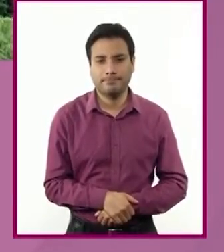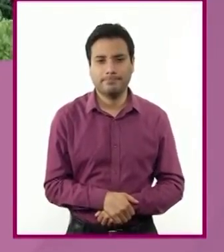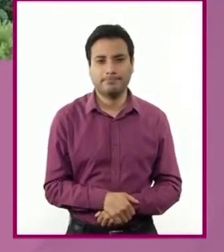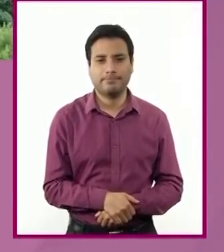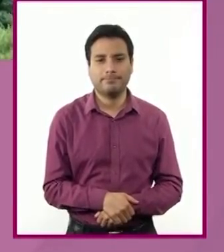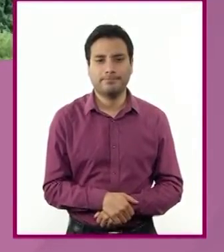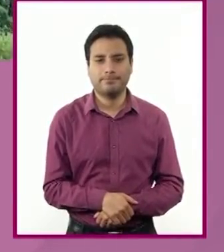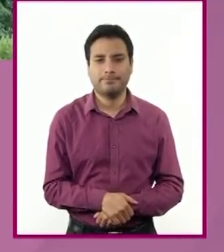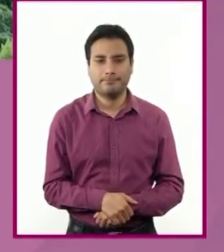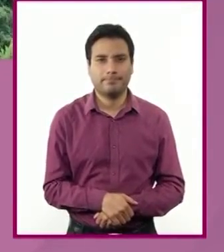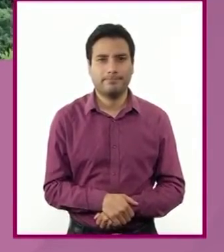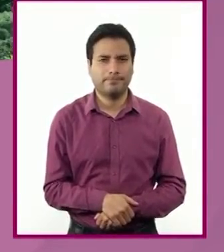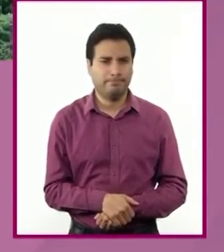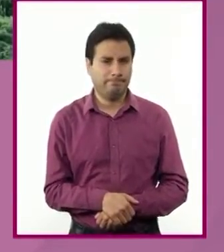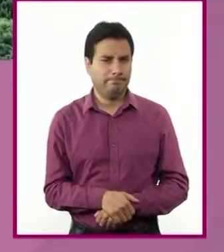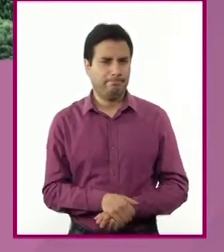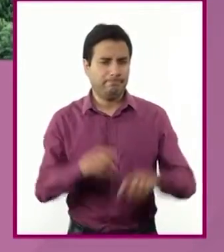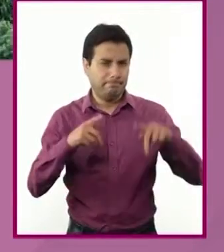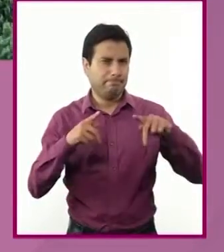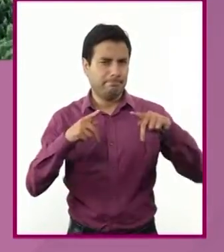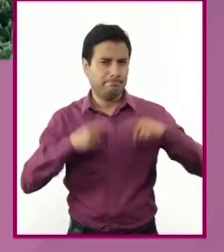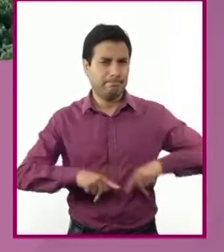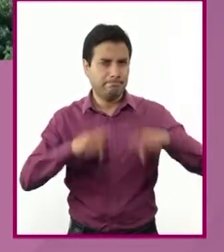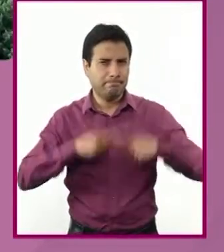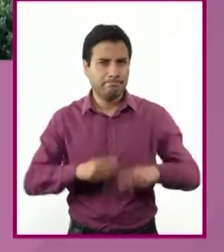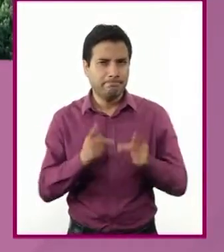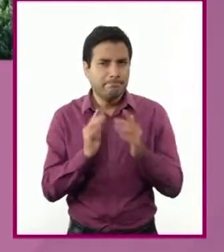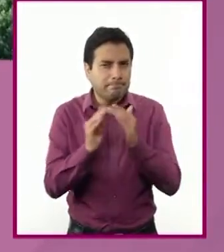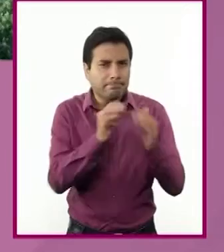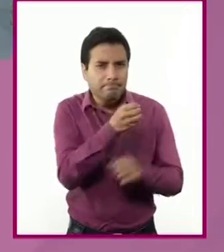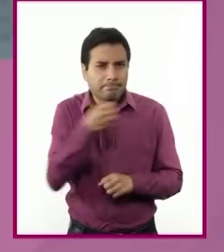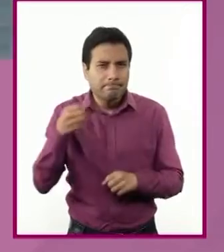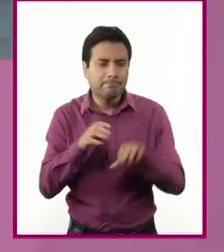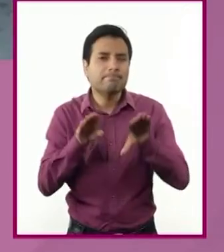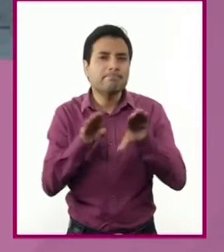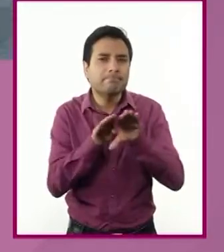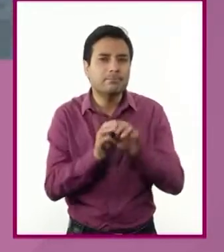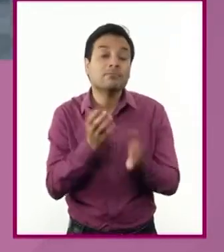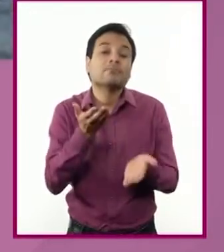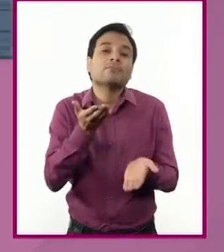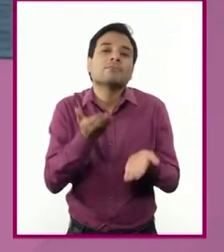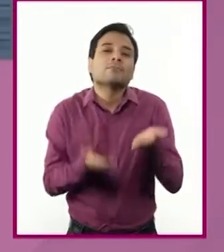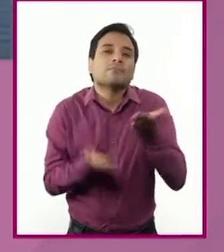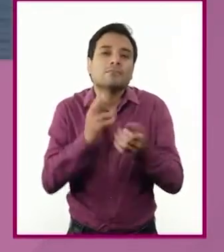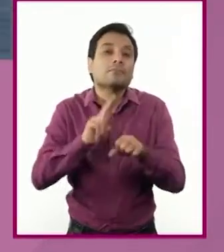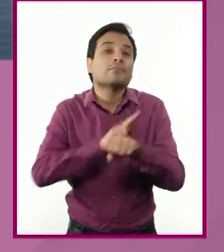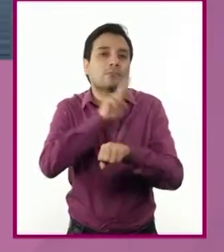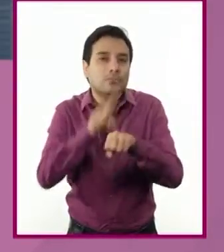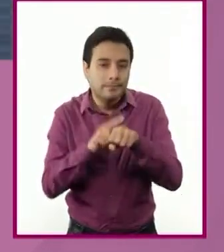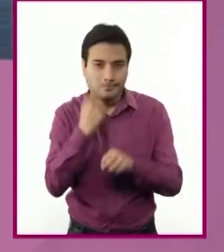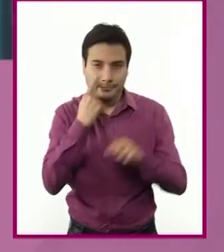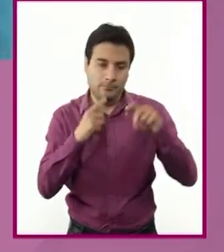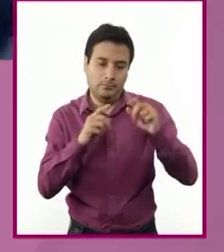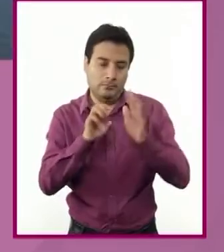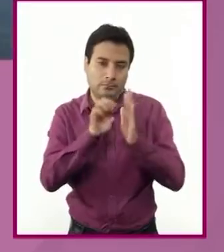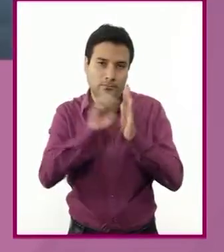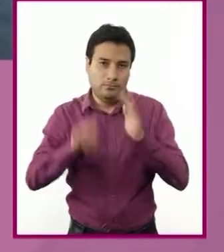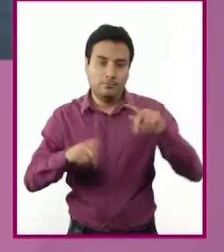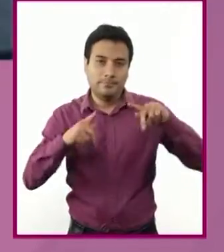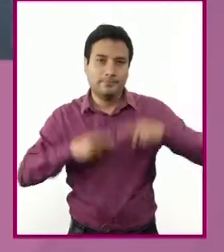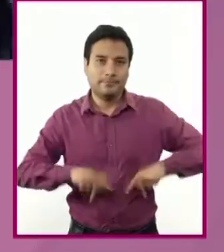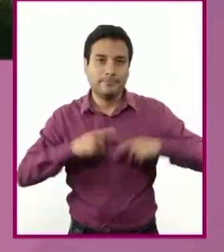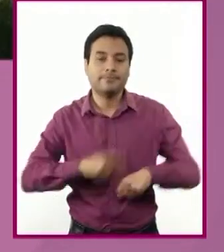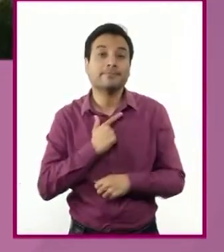Los factores que influyen en la concentración de la población son naturales. Por lo general, la gente elige habitar zonas con